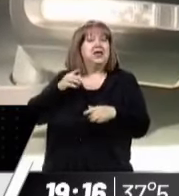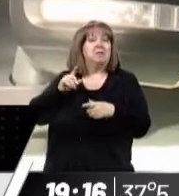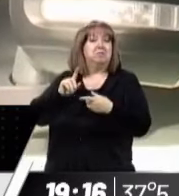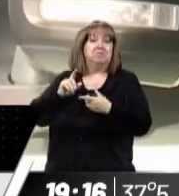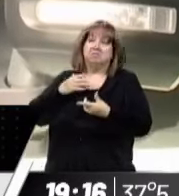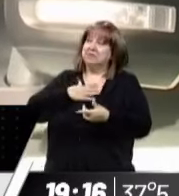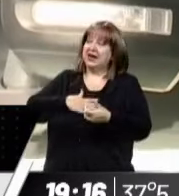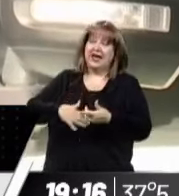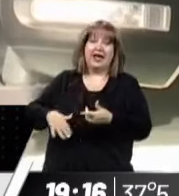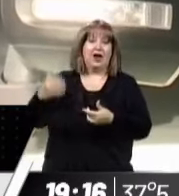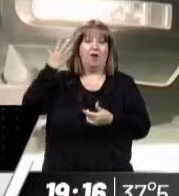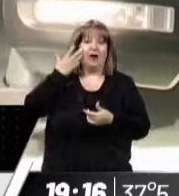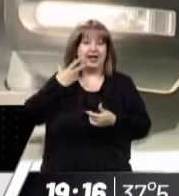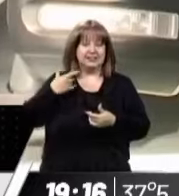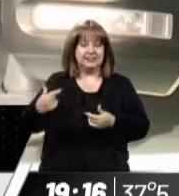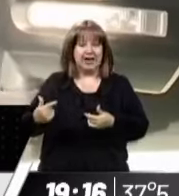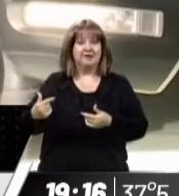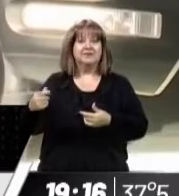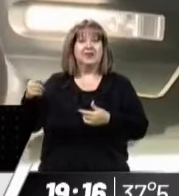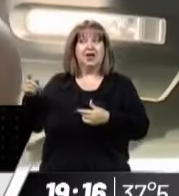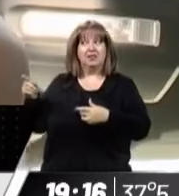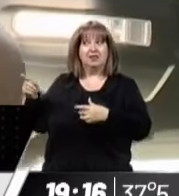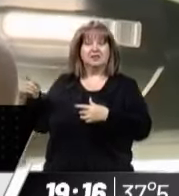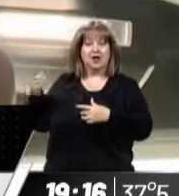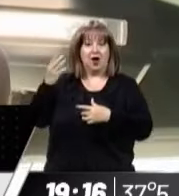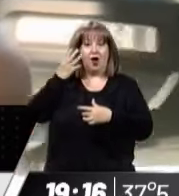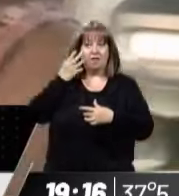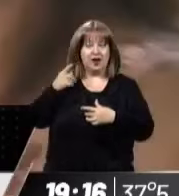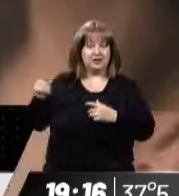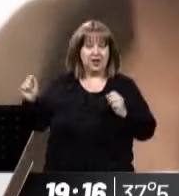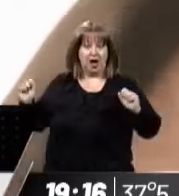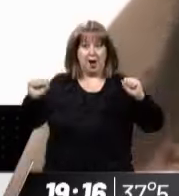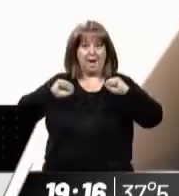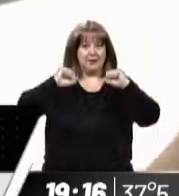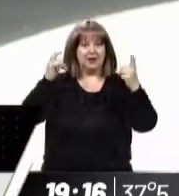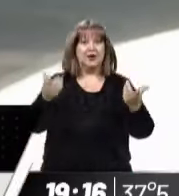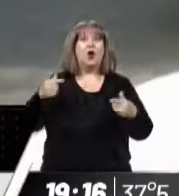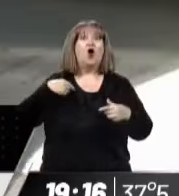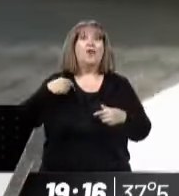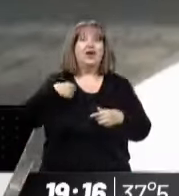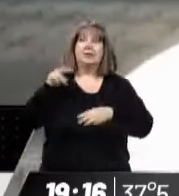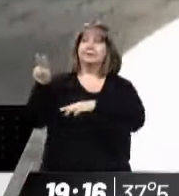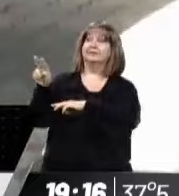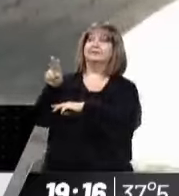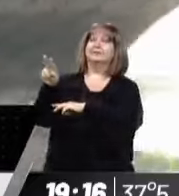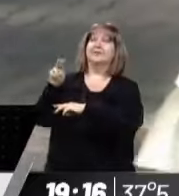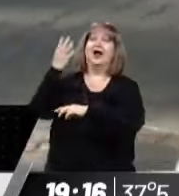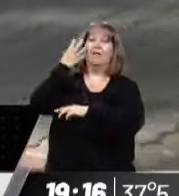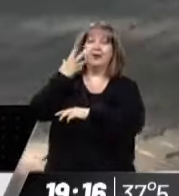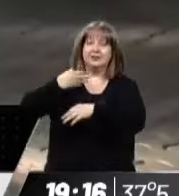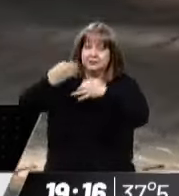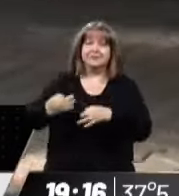tranquilo, y momento que hay que explotar, explota como explotó hoy día. Exactamente, cuando marca Francia, ¿no? Ahí vamos.